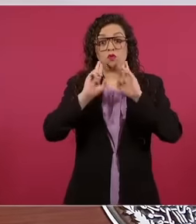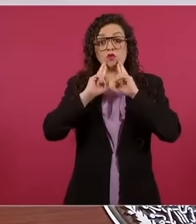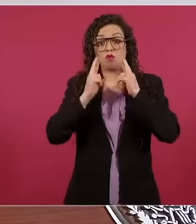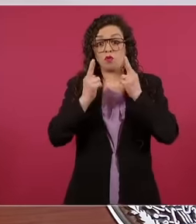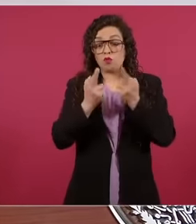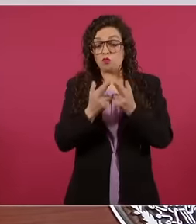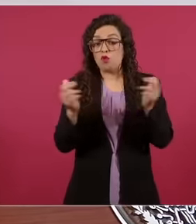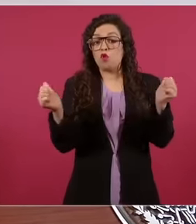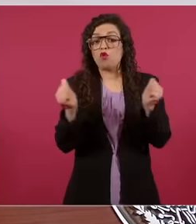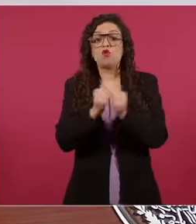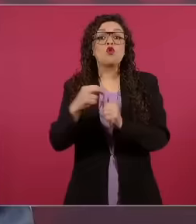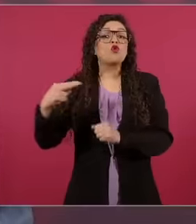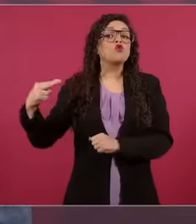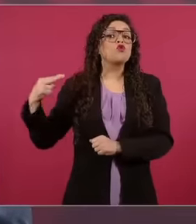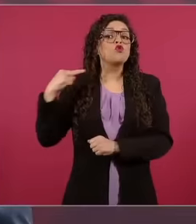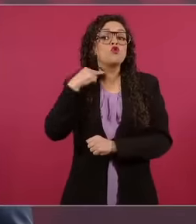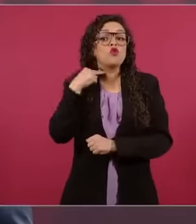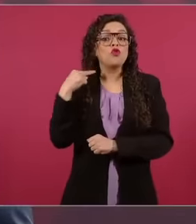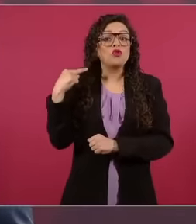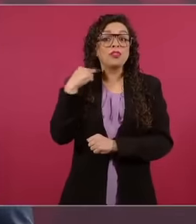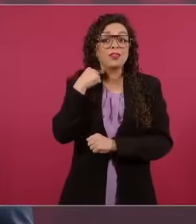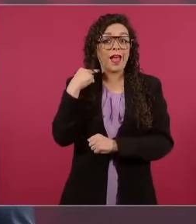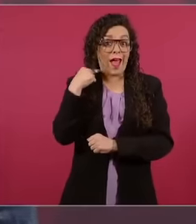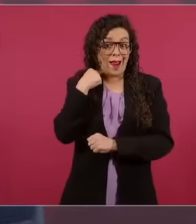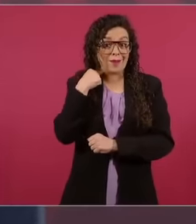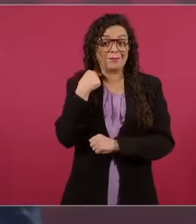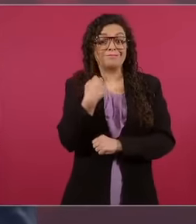convoquen a todos los notarios.